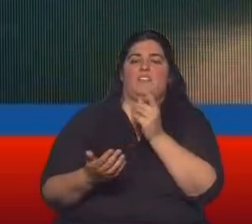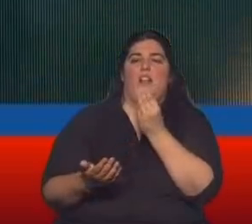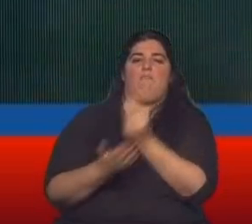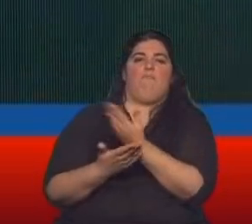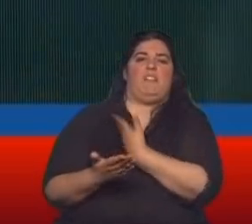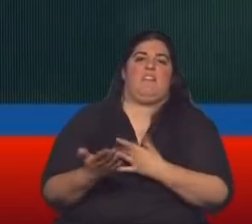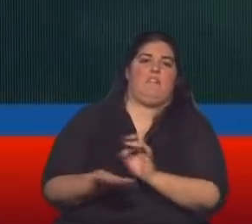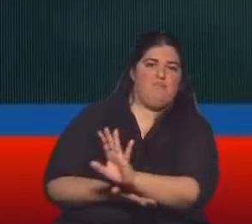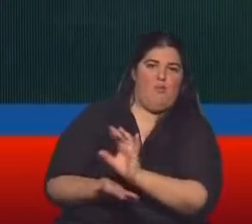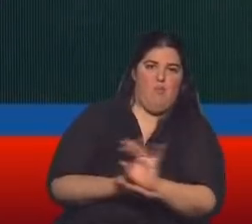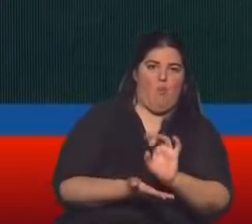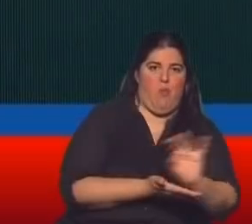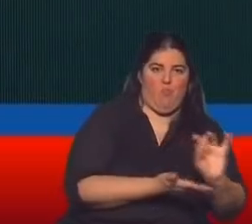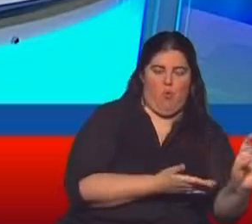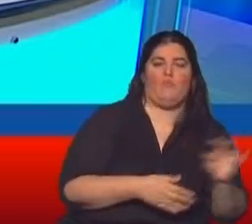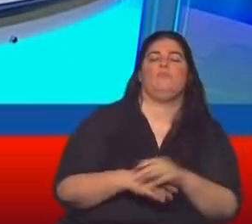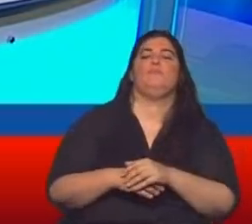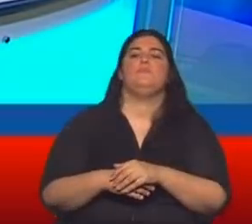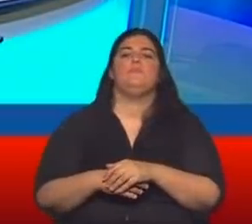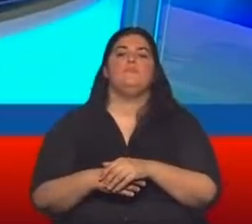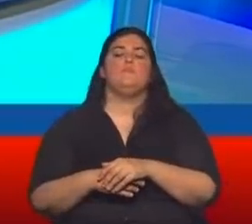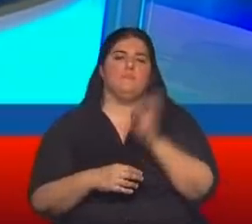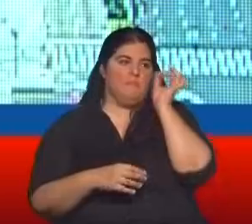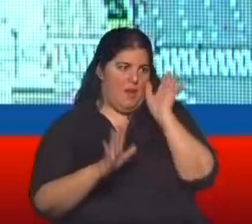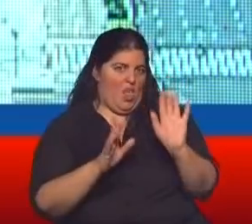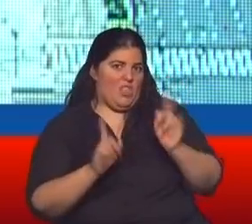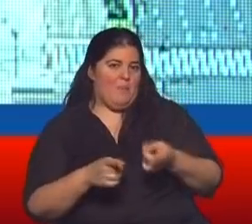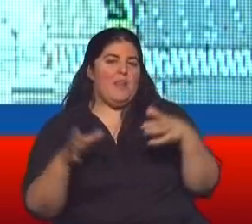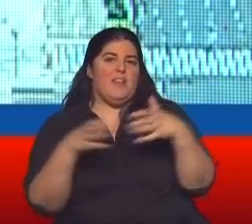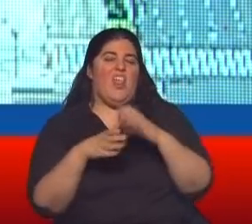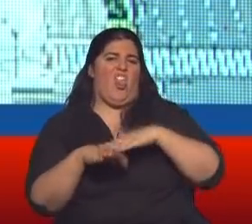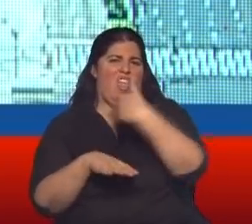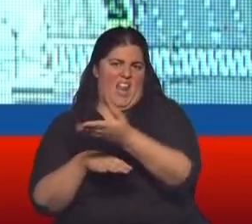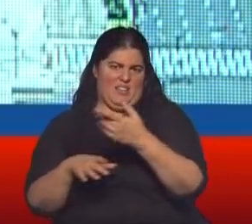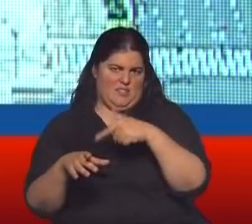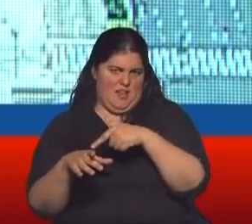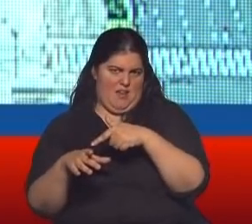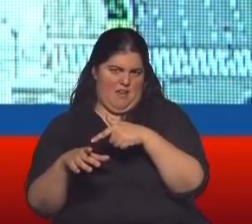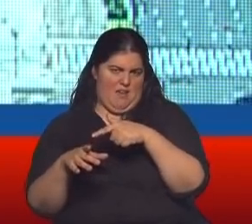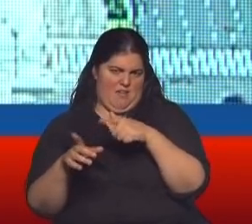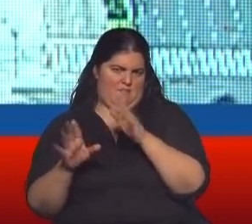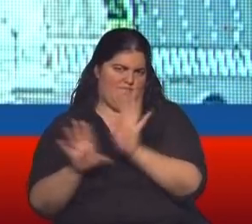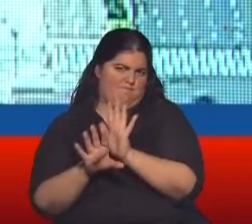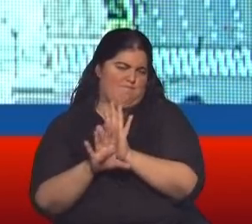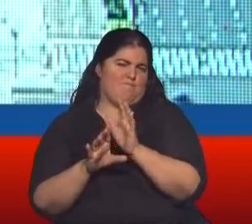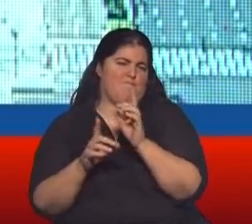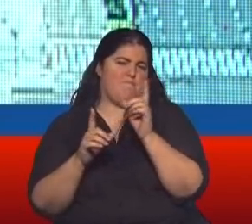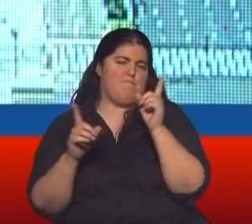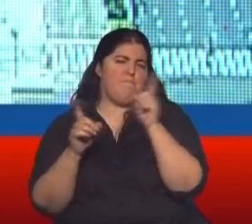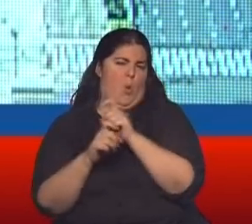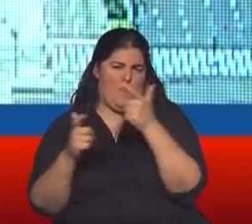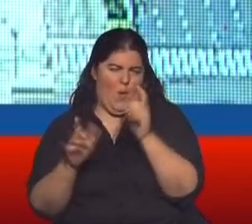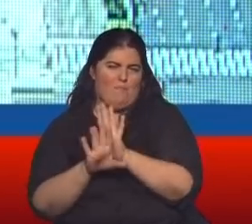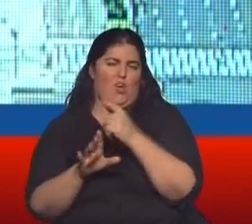con Kuczynski, con Vizcarra y ahora con Castillo. Sí, y una derecha también que no tiene inconveniente en hacer estos juegos medio desleales, porque también